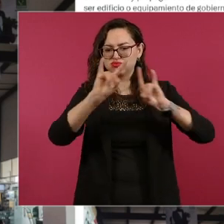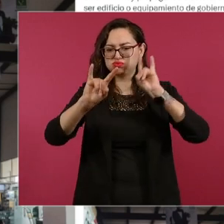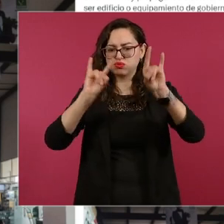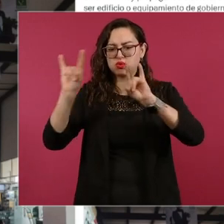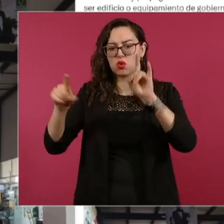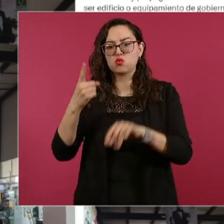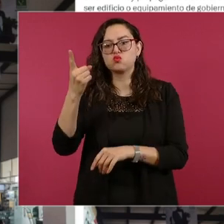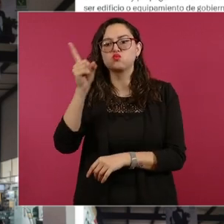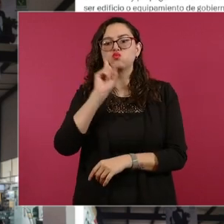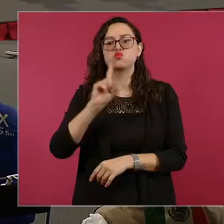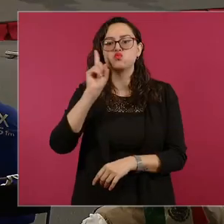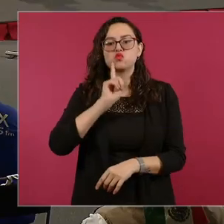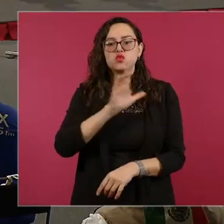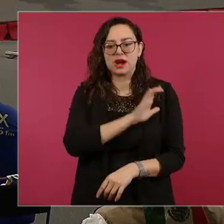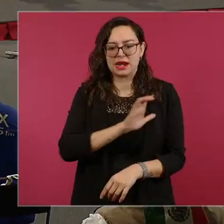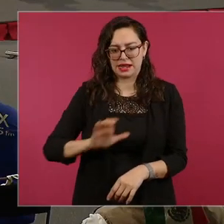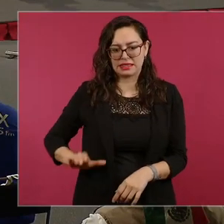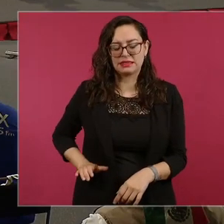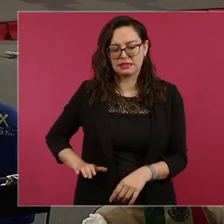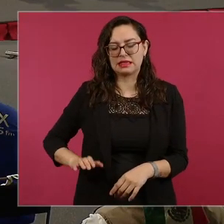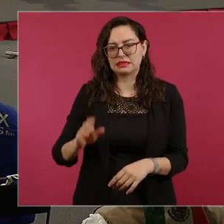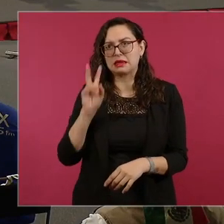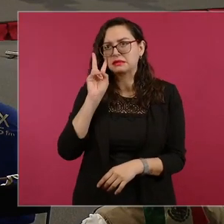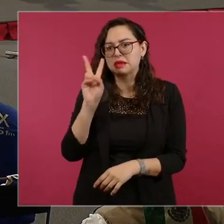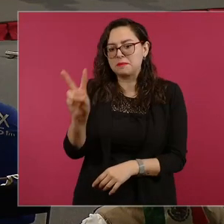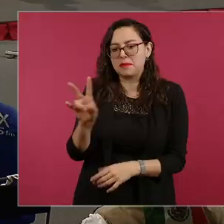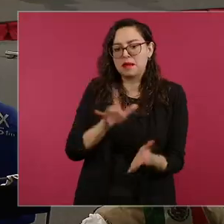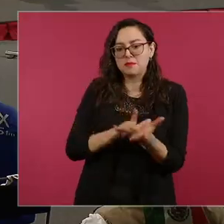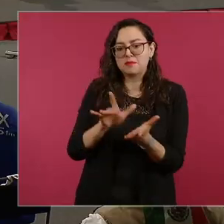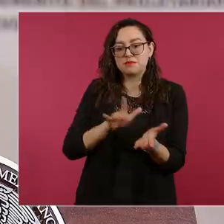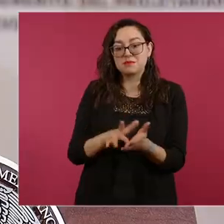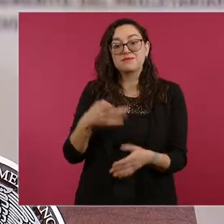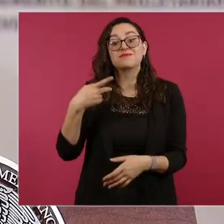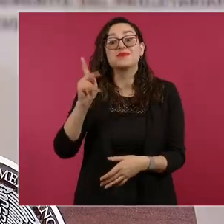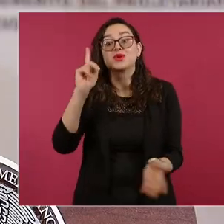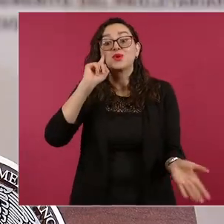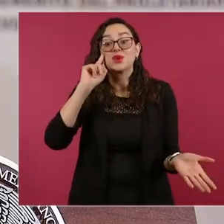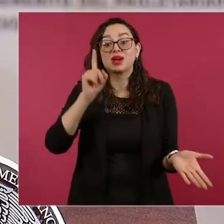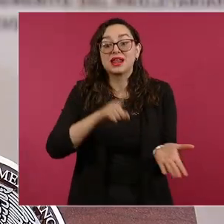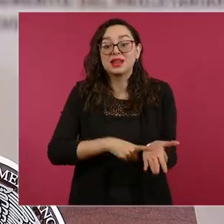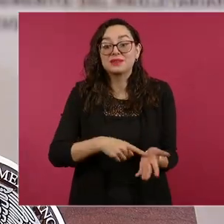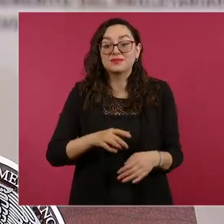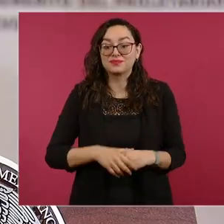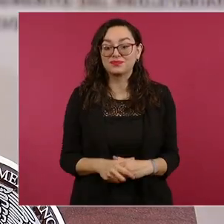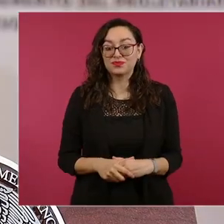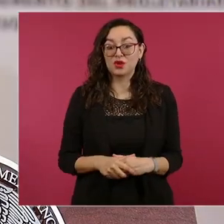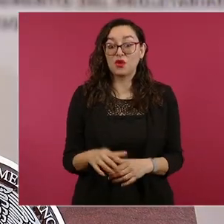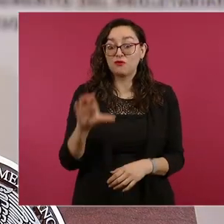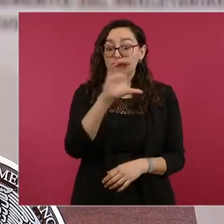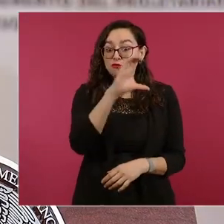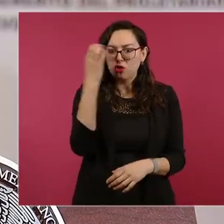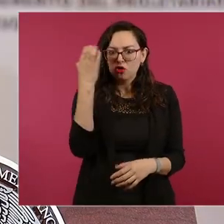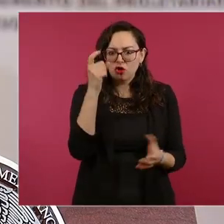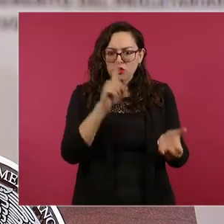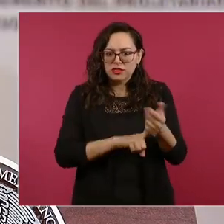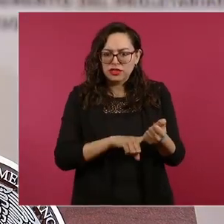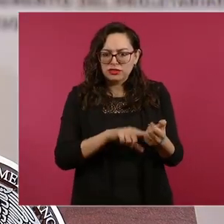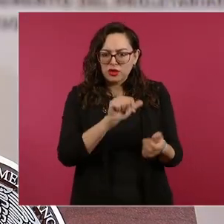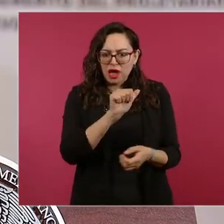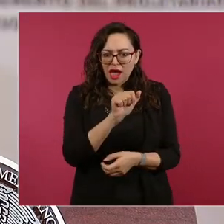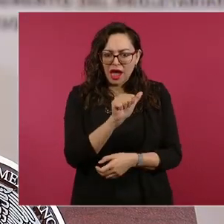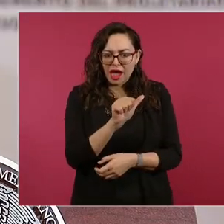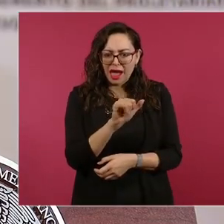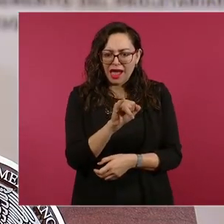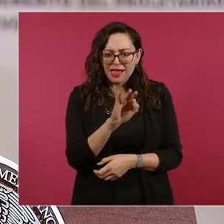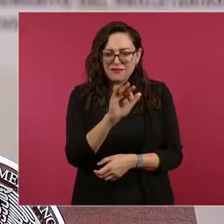a favor de una candidata presidencial. ¿Pero qué creen? La foto no corresponde a la IFA, sino a la…